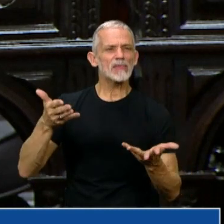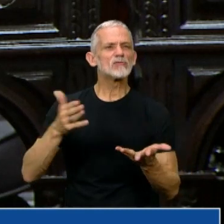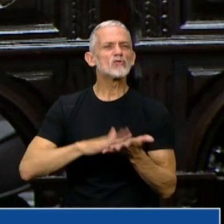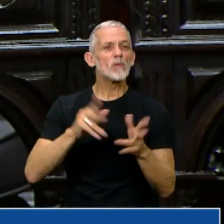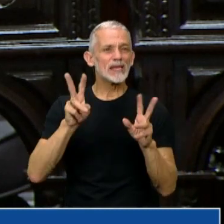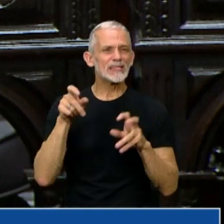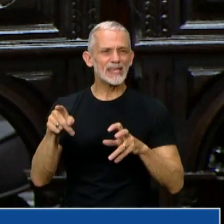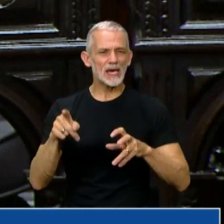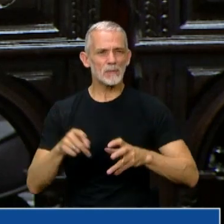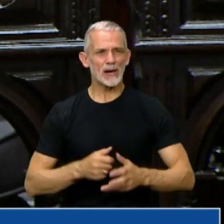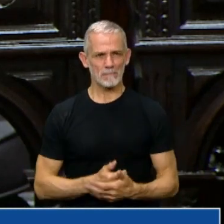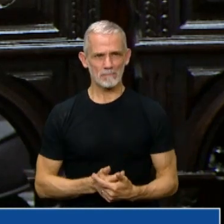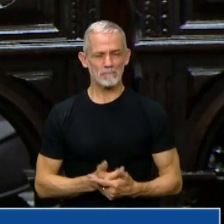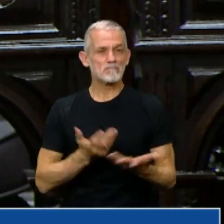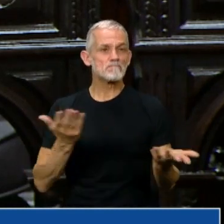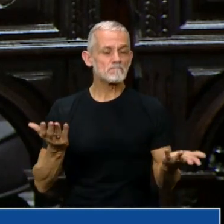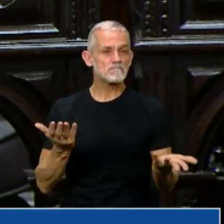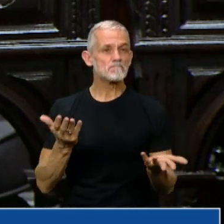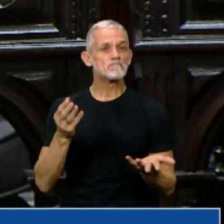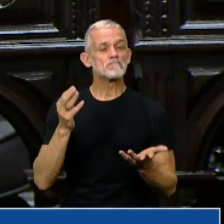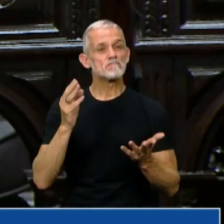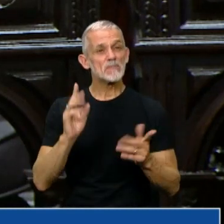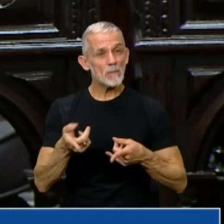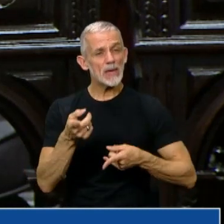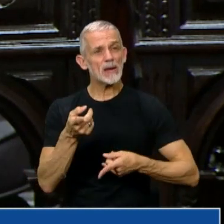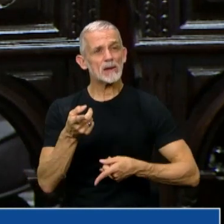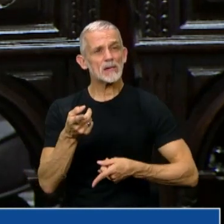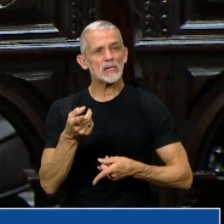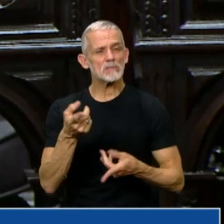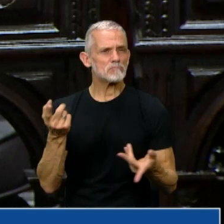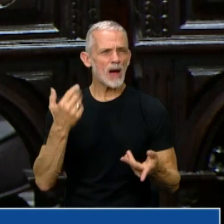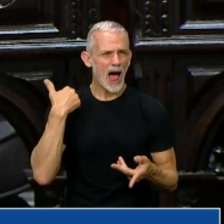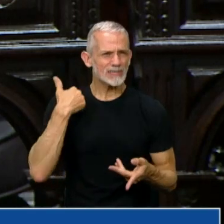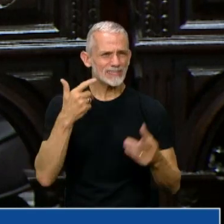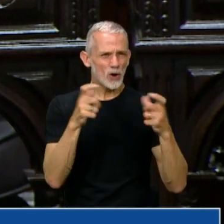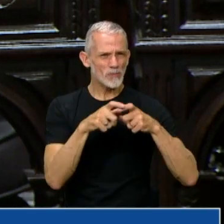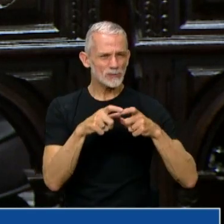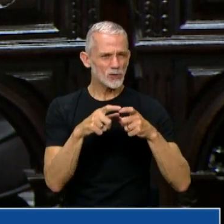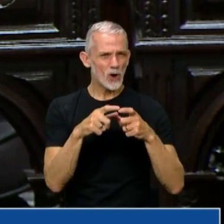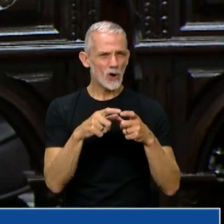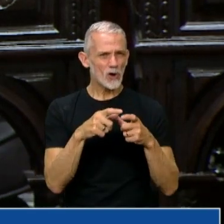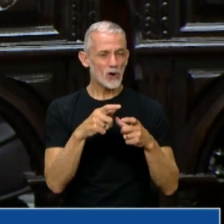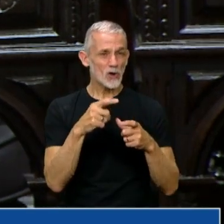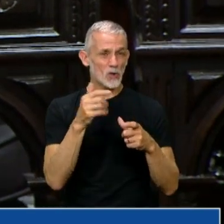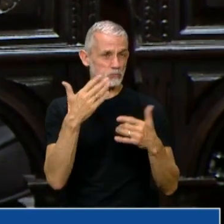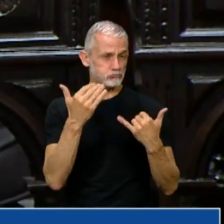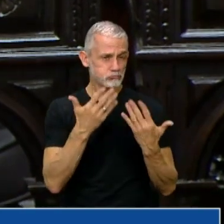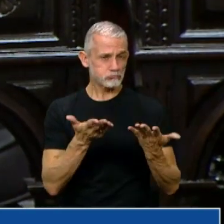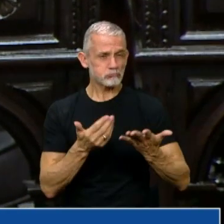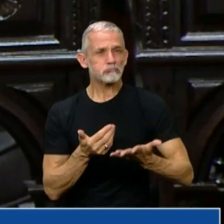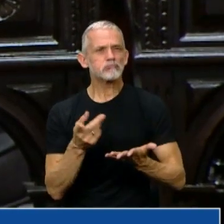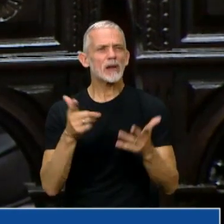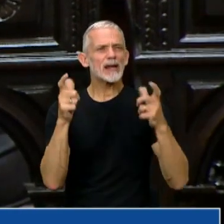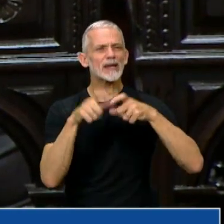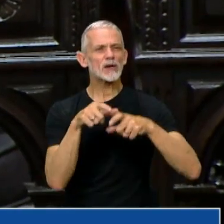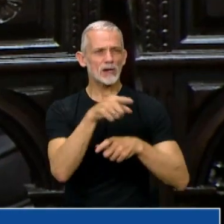de este tema, que incluso ha motivado, como dijimos ayer en la